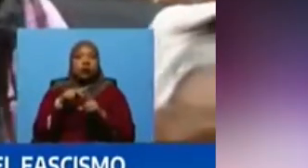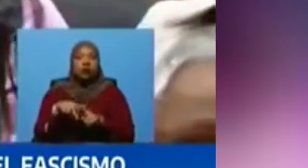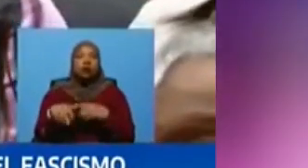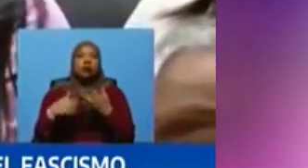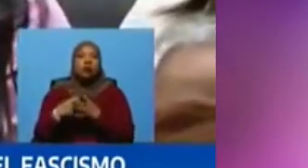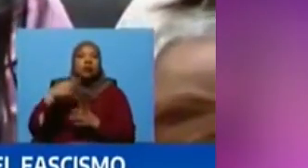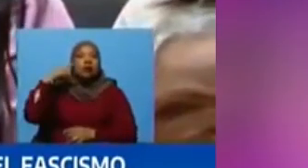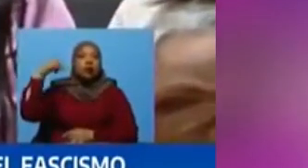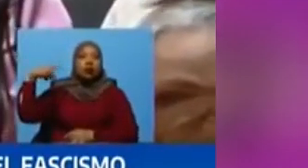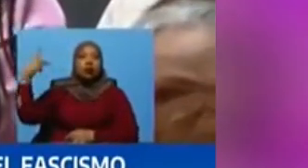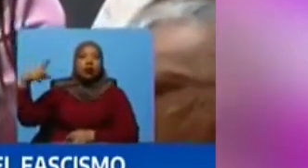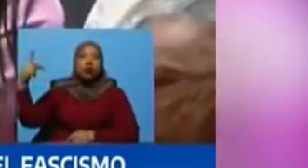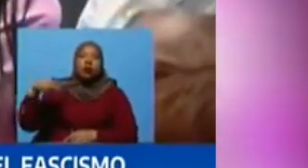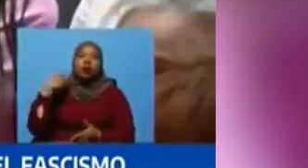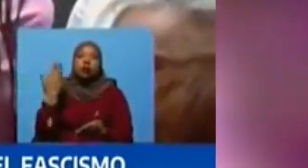psicológicas,